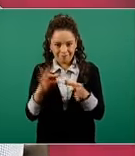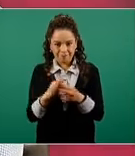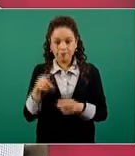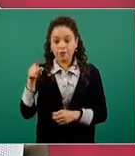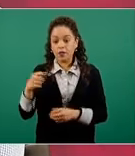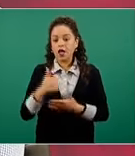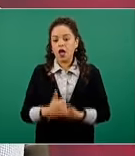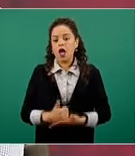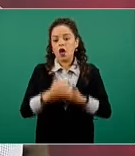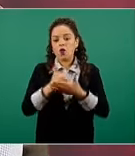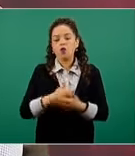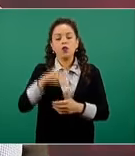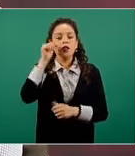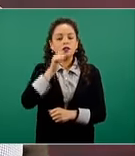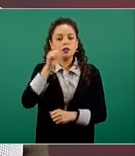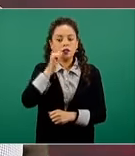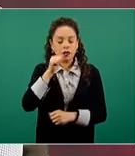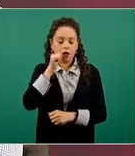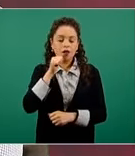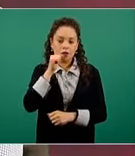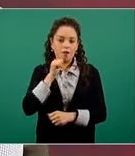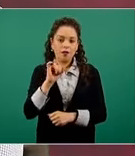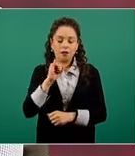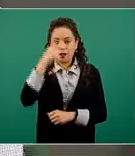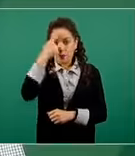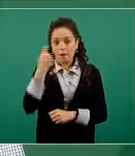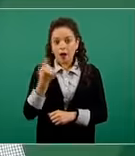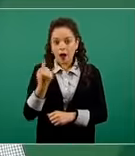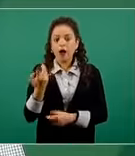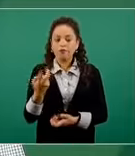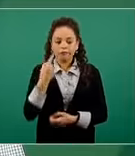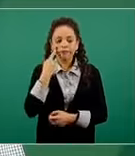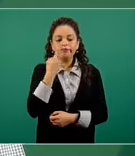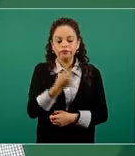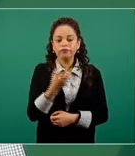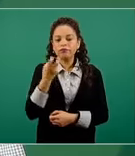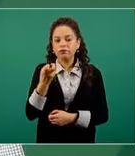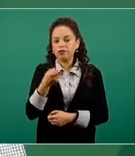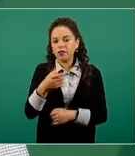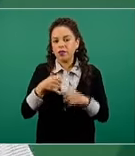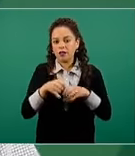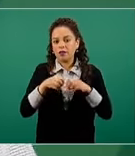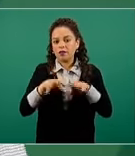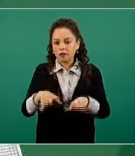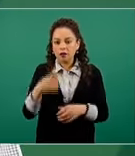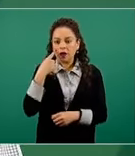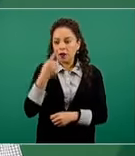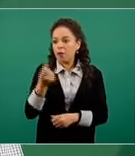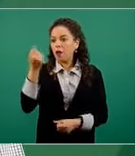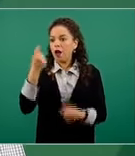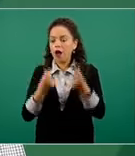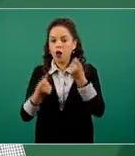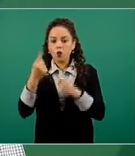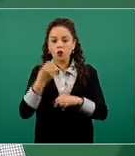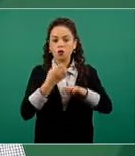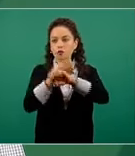contribuyan, nos ayuden siempre, y lo han hecho, a poder dar seguimiento a este tipo de intervenciones que se dan en algunas